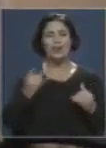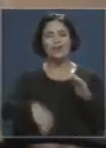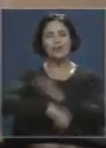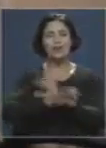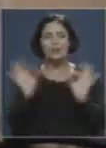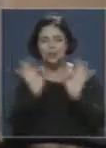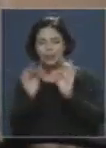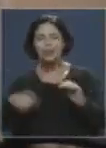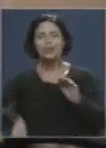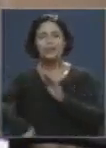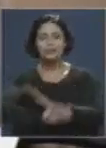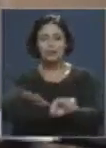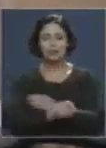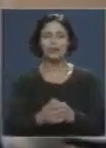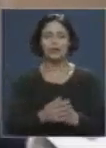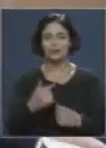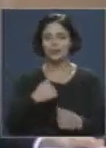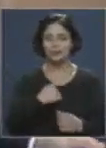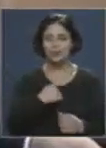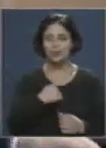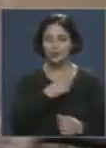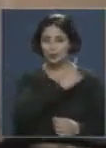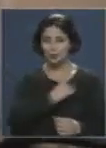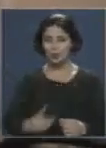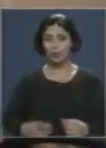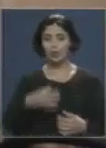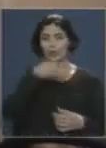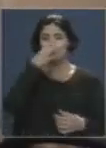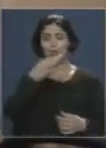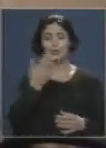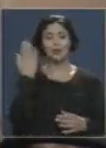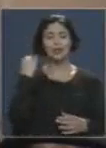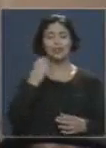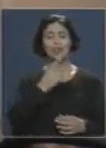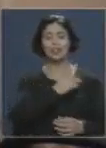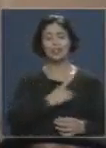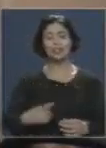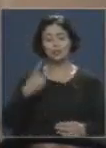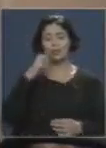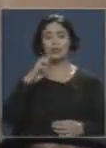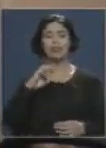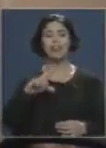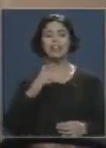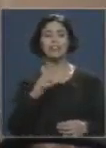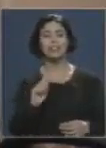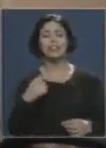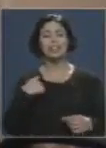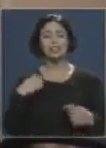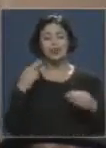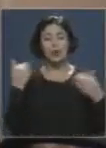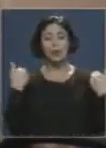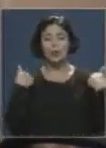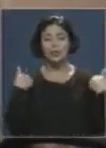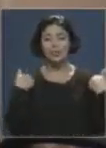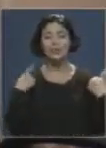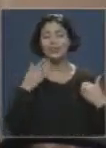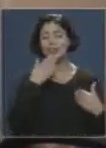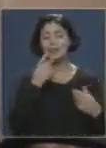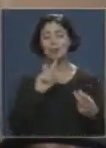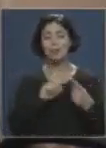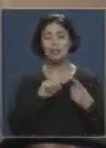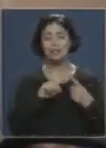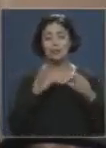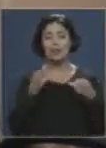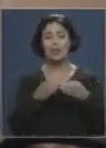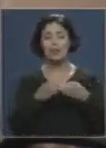fútbol, y por lo tanto soy de los parlamentarios, como lo ha dicho el diputado Rackberg, que hasta el día de hoy practico, y soy parte también de la Liga Amateur de Fútbol.